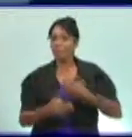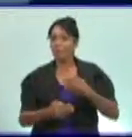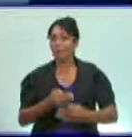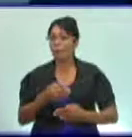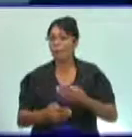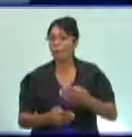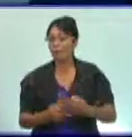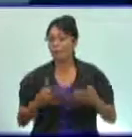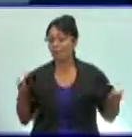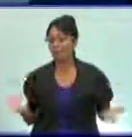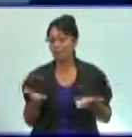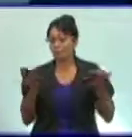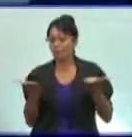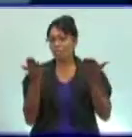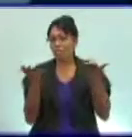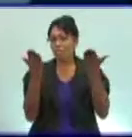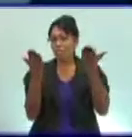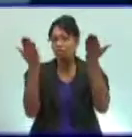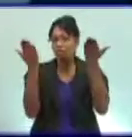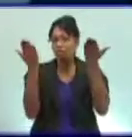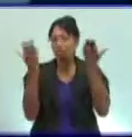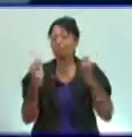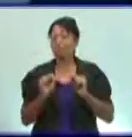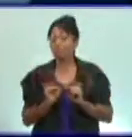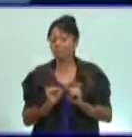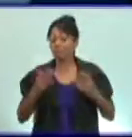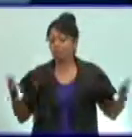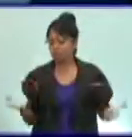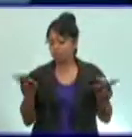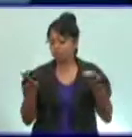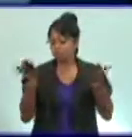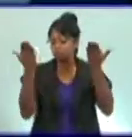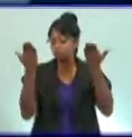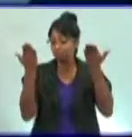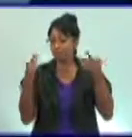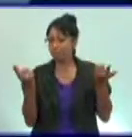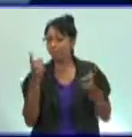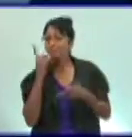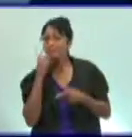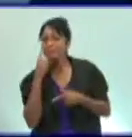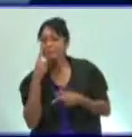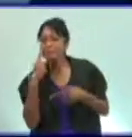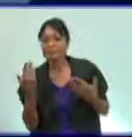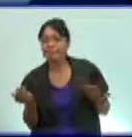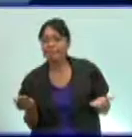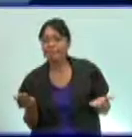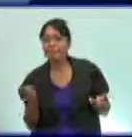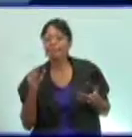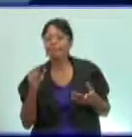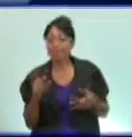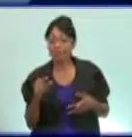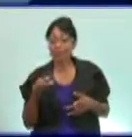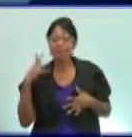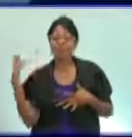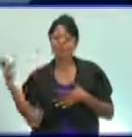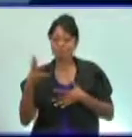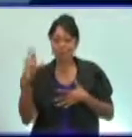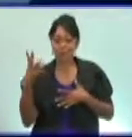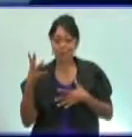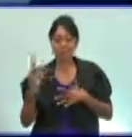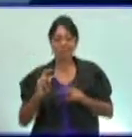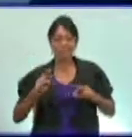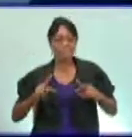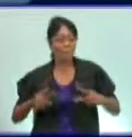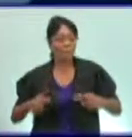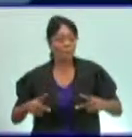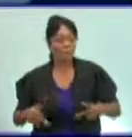desarrollo continuo. Un desarrollo continuo evidenciado en que un fenómeno geográfico no se repita en el